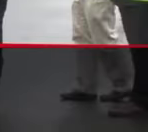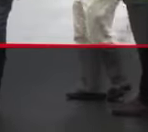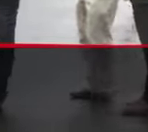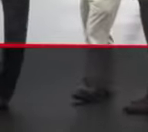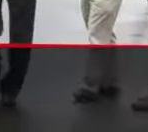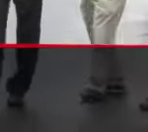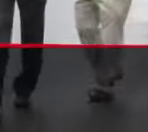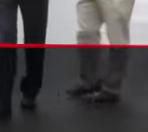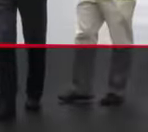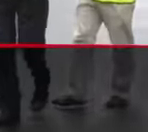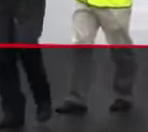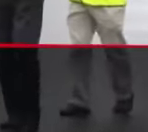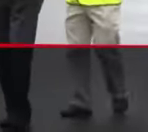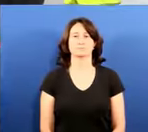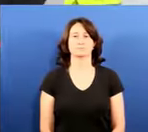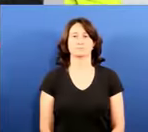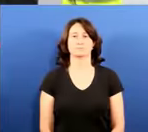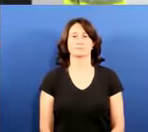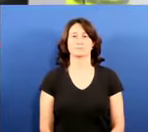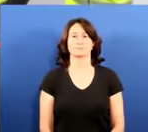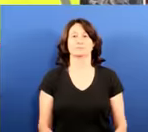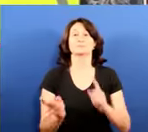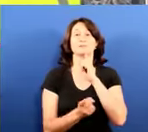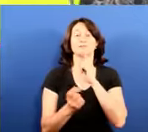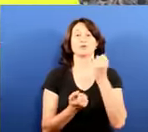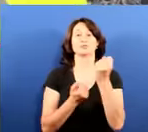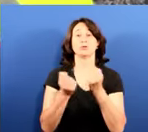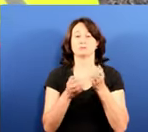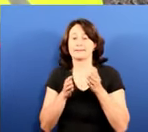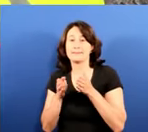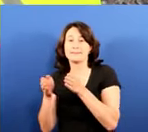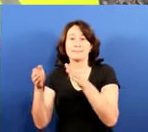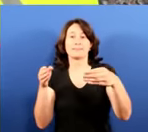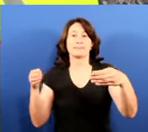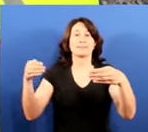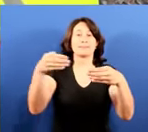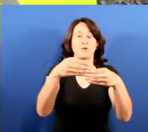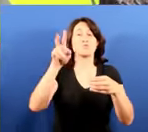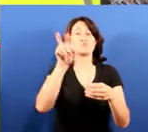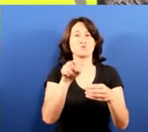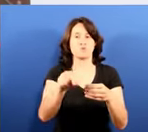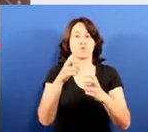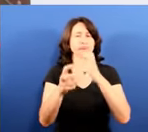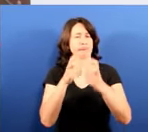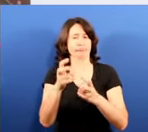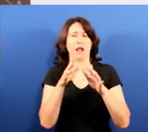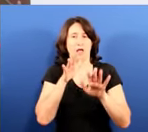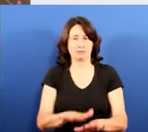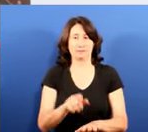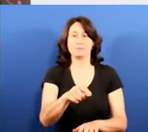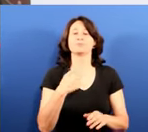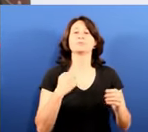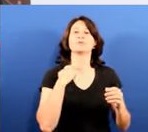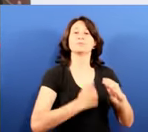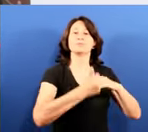el diputado general de Vizcaya, José Luis Bilbao, la diputada de Obras Públicas y Transportes, Itziar Garamendi, y el alcalde Iñaki